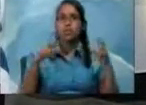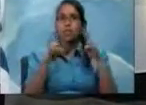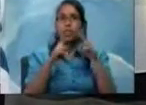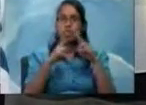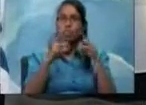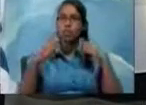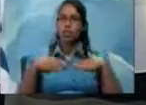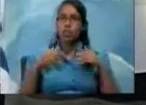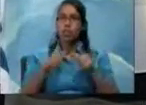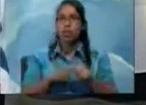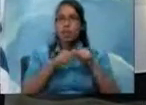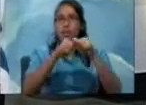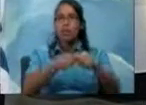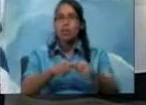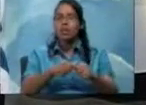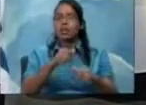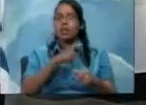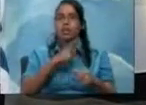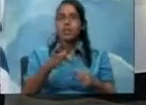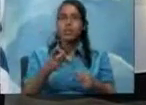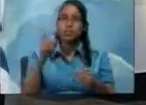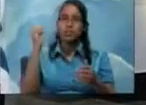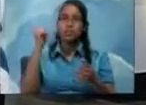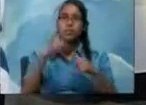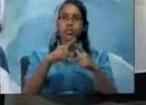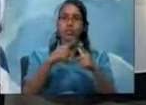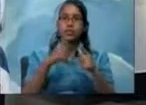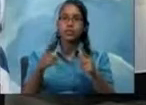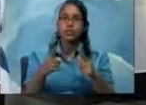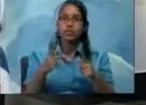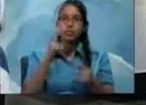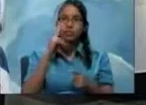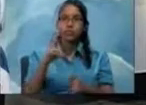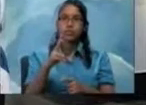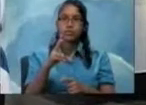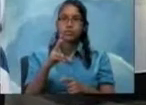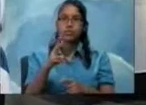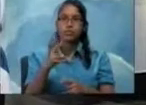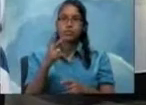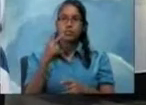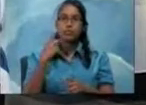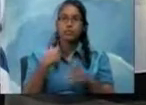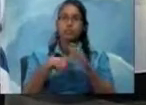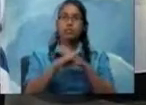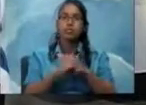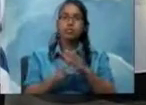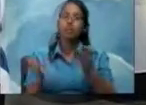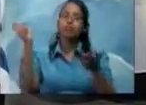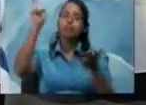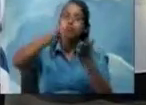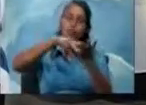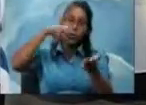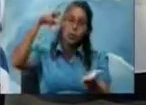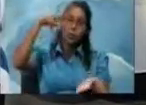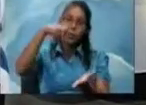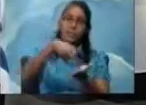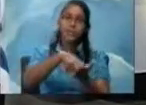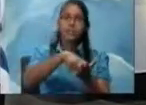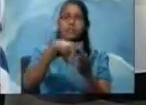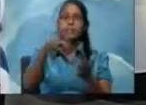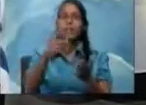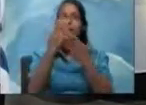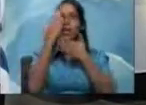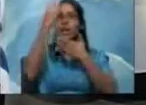sigue que escuche aquí Señor te das cuenta se hubiera puesto humillo mi Henry